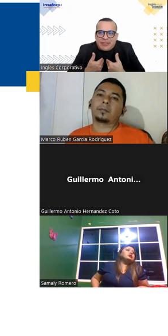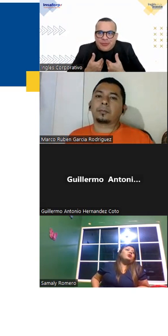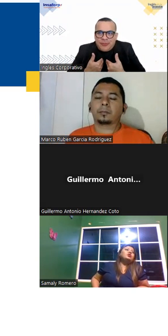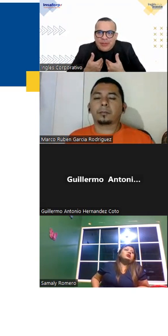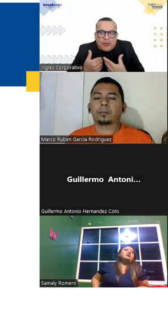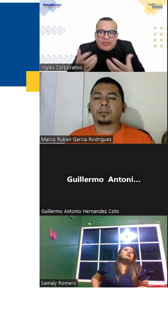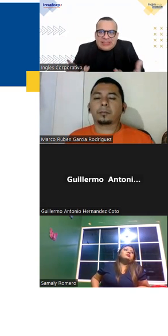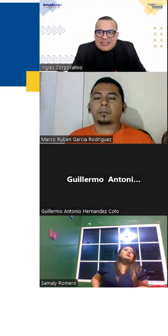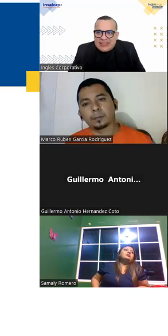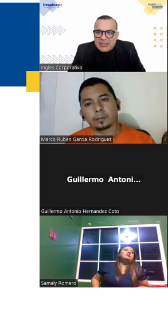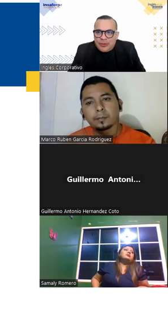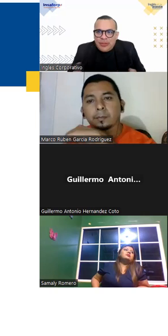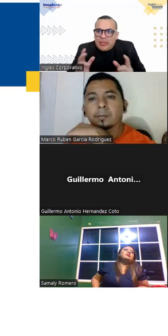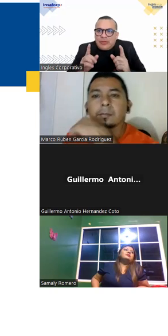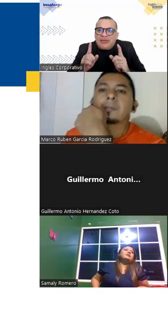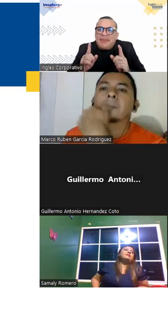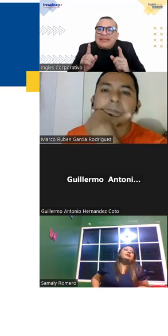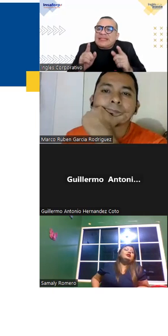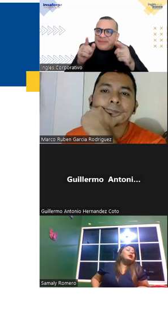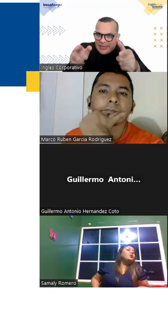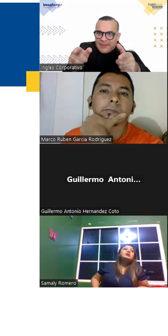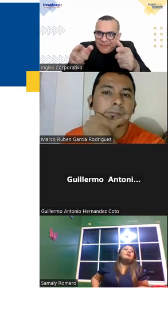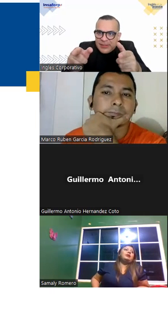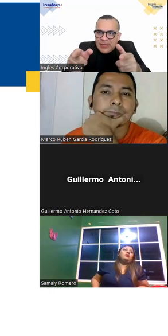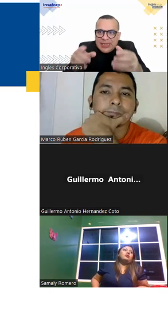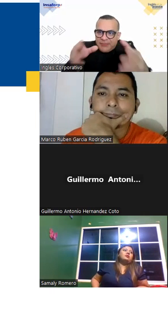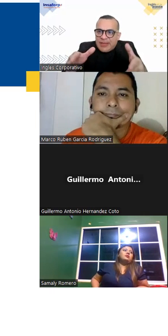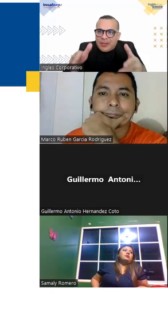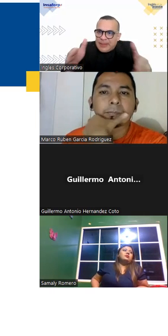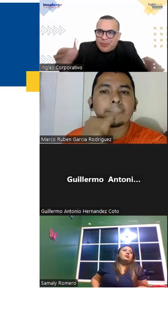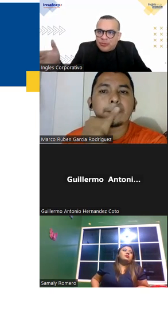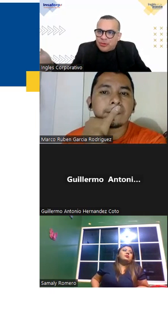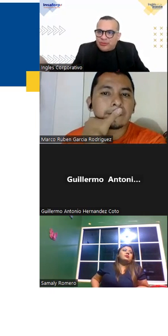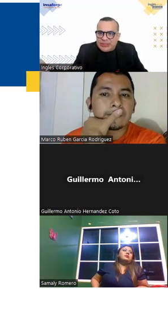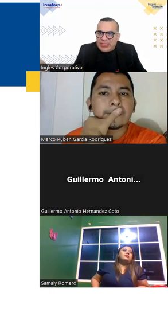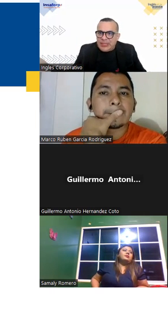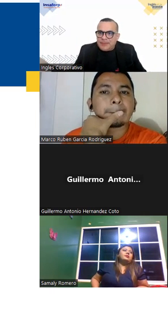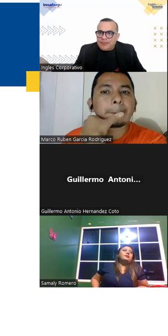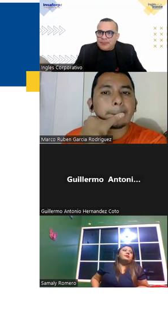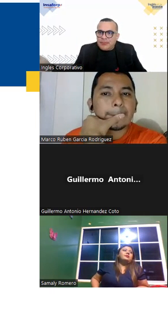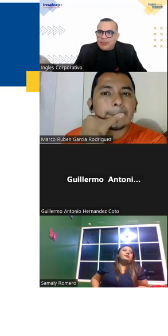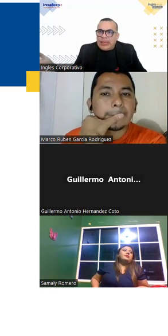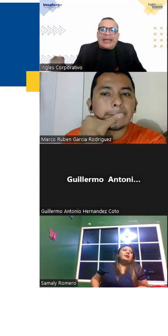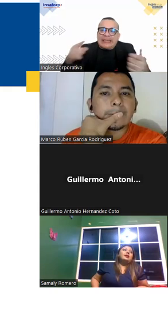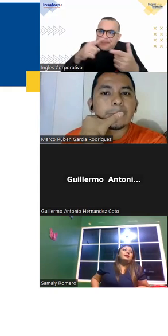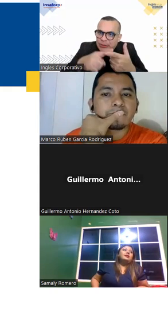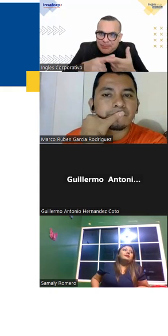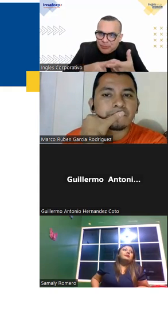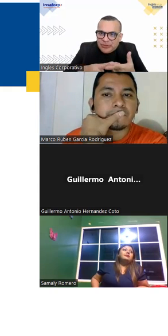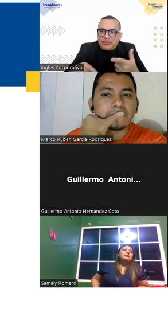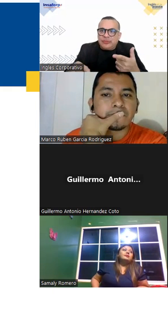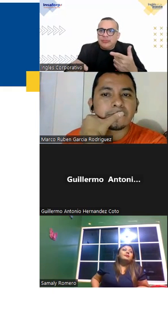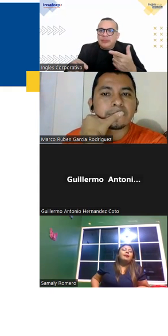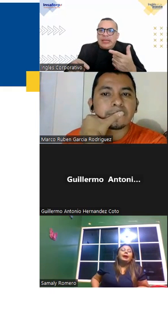está satisfecho con lo que se está haciendo, indudablemente se va a ver reflejado en la producción que usted tiene, en el tipo